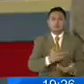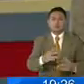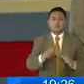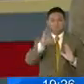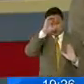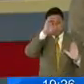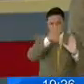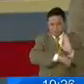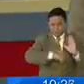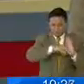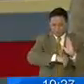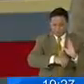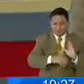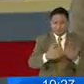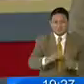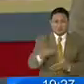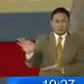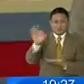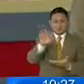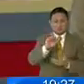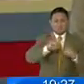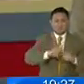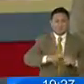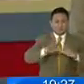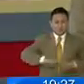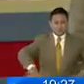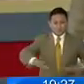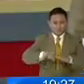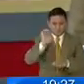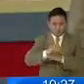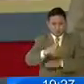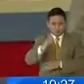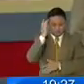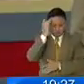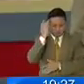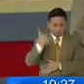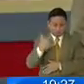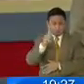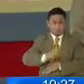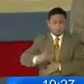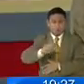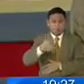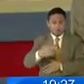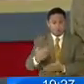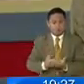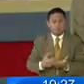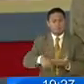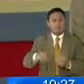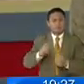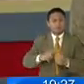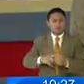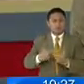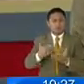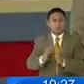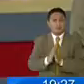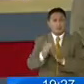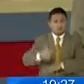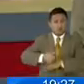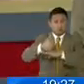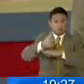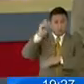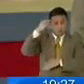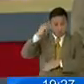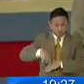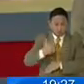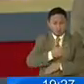causan preocupación a los representantes de distintas zonas del país, por lo que ese lunes se reunieron en Quito para exigir a las autoridades de gobierno